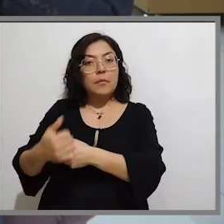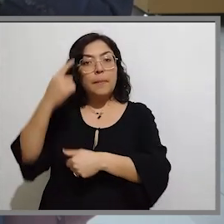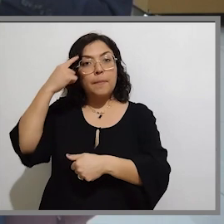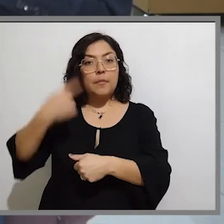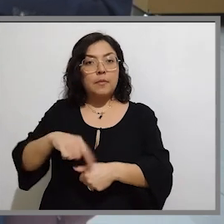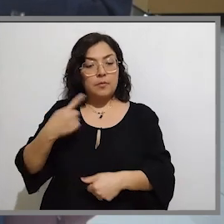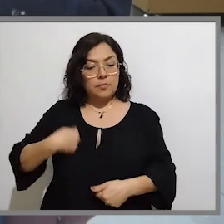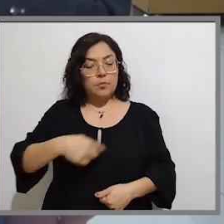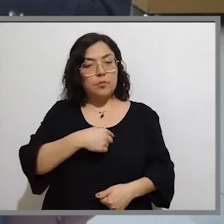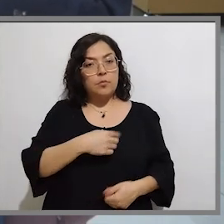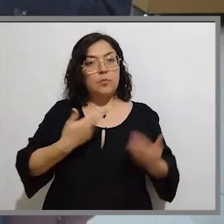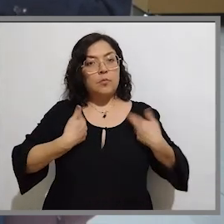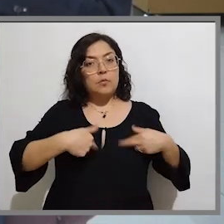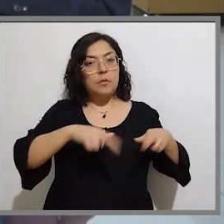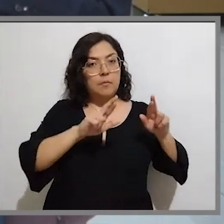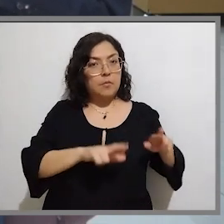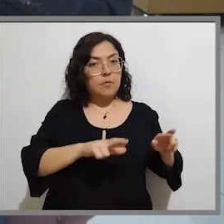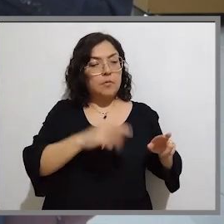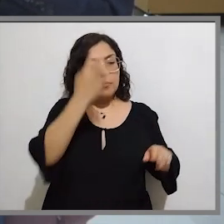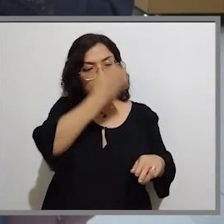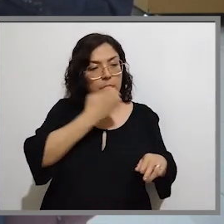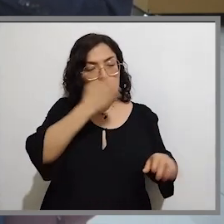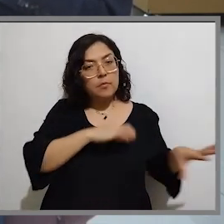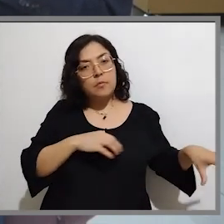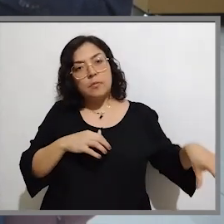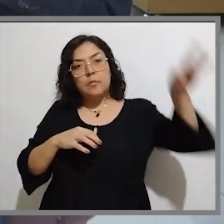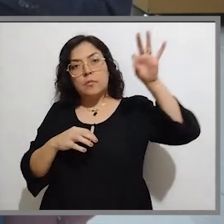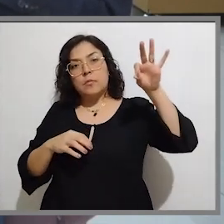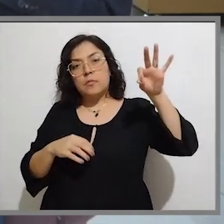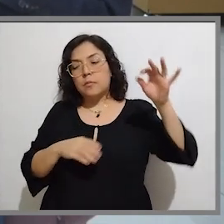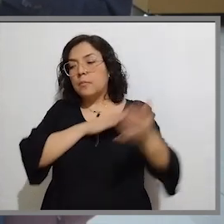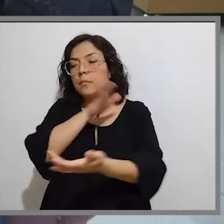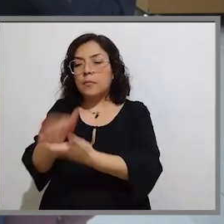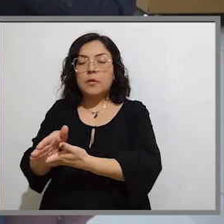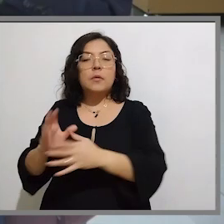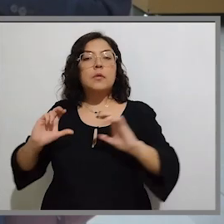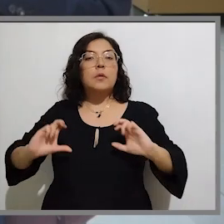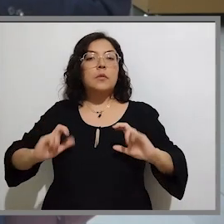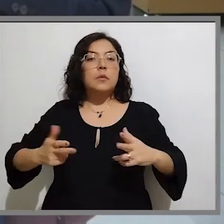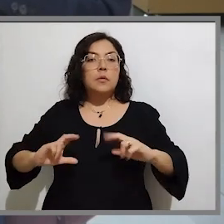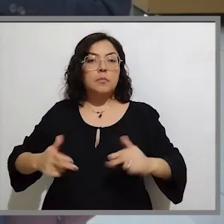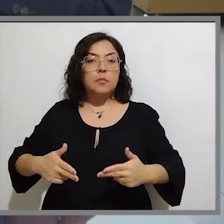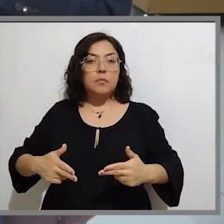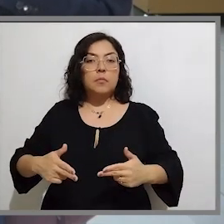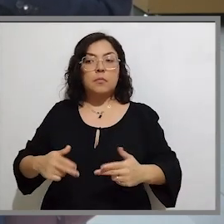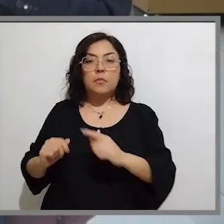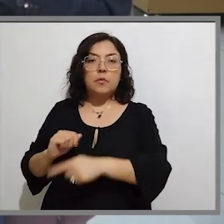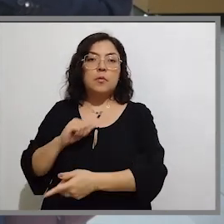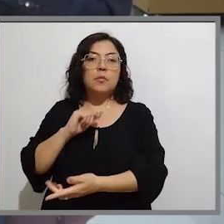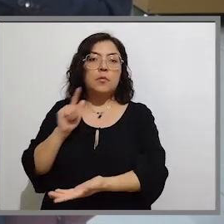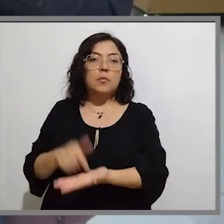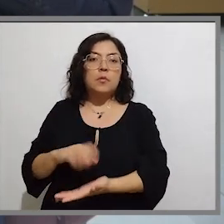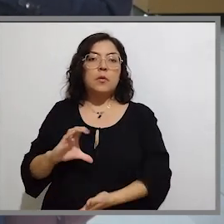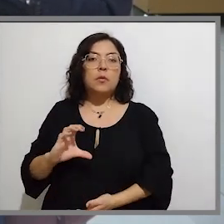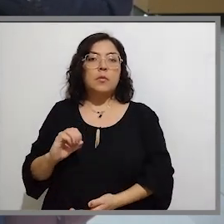representante que vaya a la ciudad de Comitán, cuna de Belisario Domínguez en el estado de Chiapas, para participar en esta primera semana de